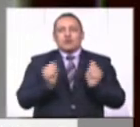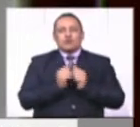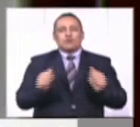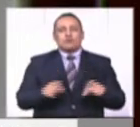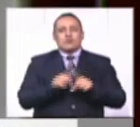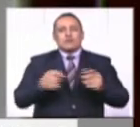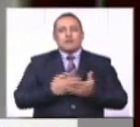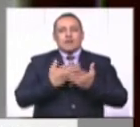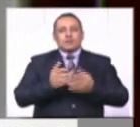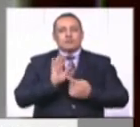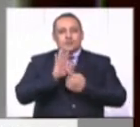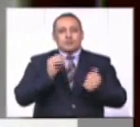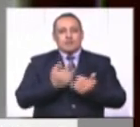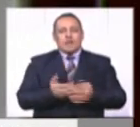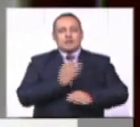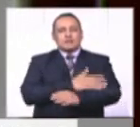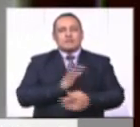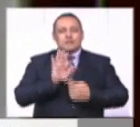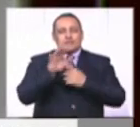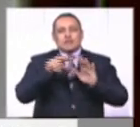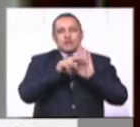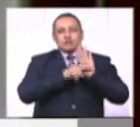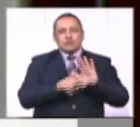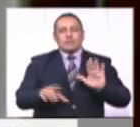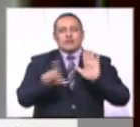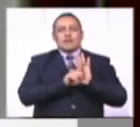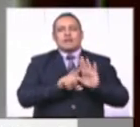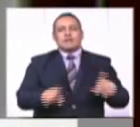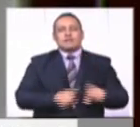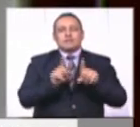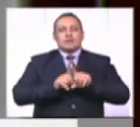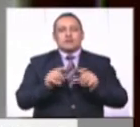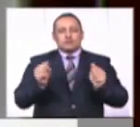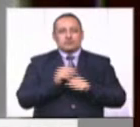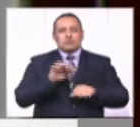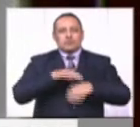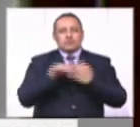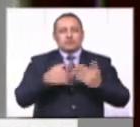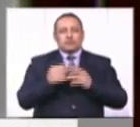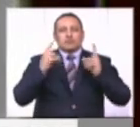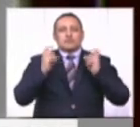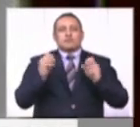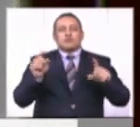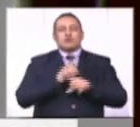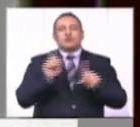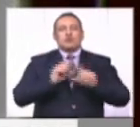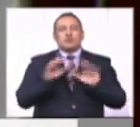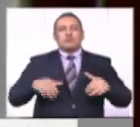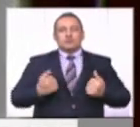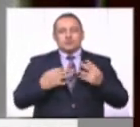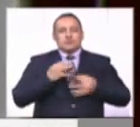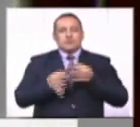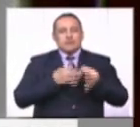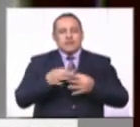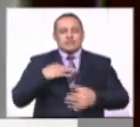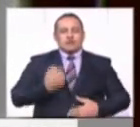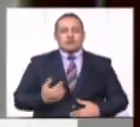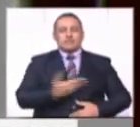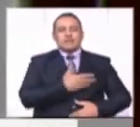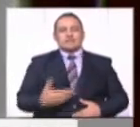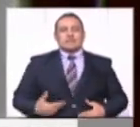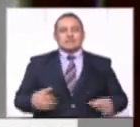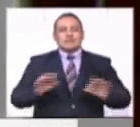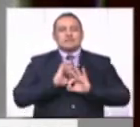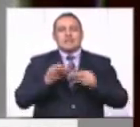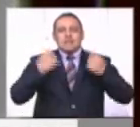las atribuciones previstas en la norma constitucional y legal sobre la materia no pudiendo señalar señor presidente